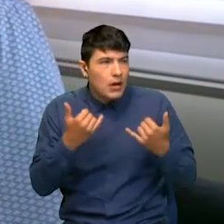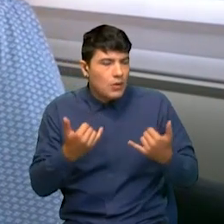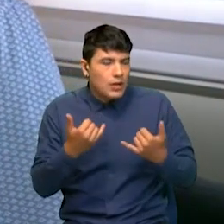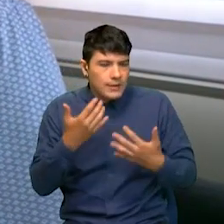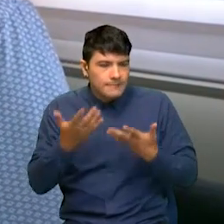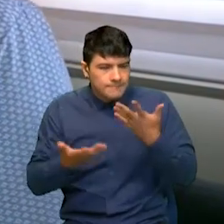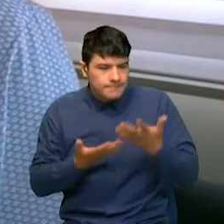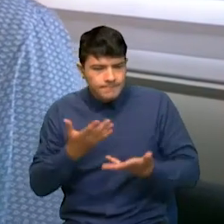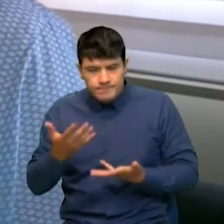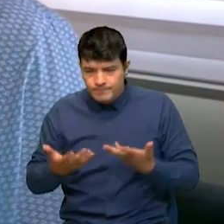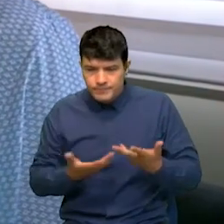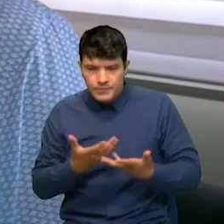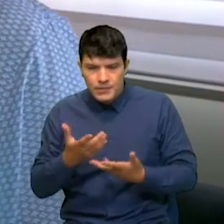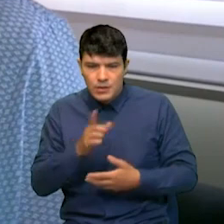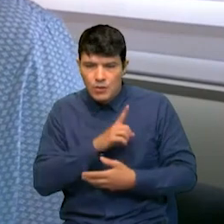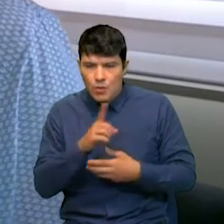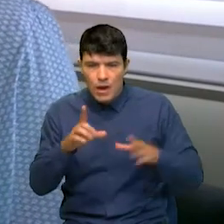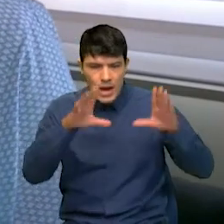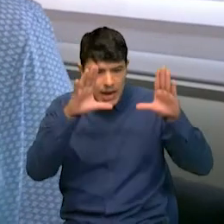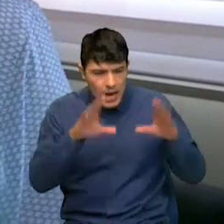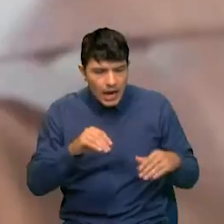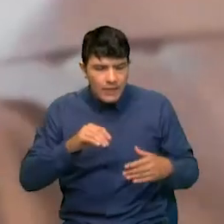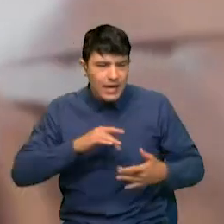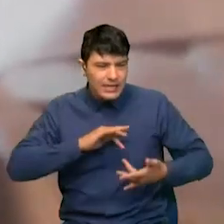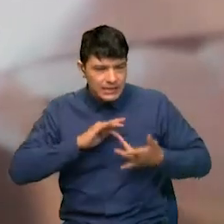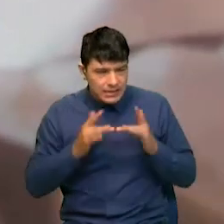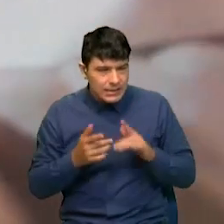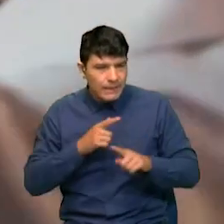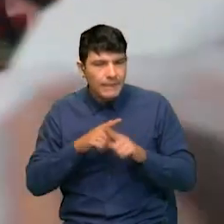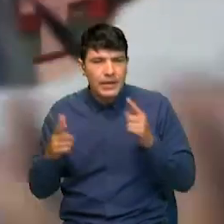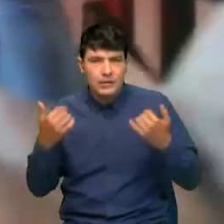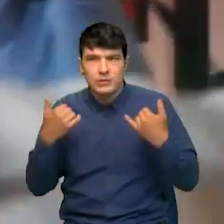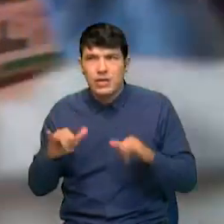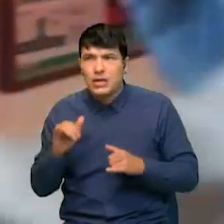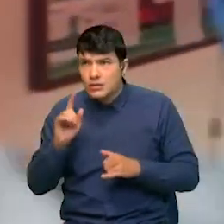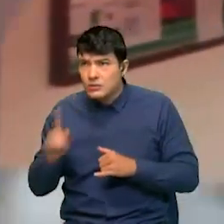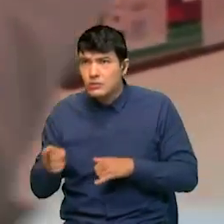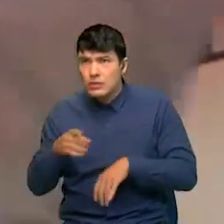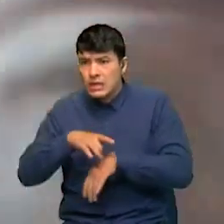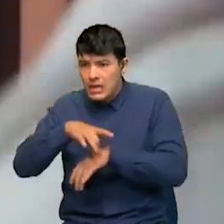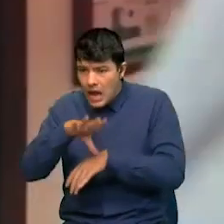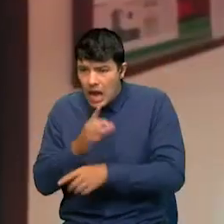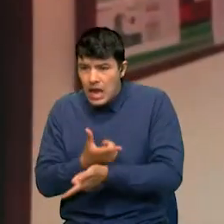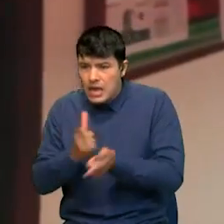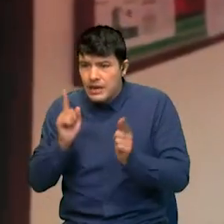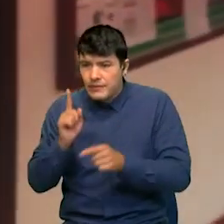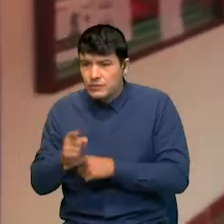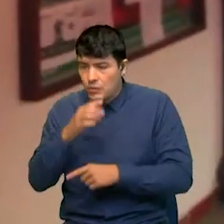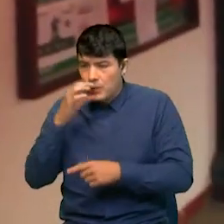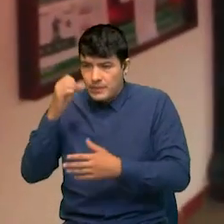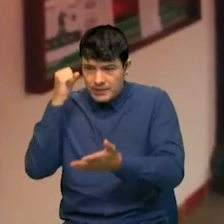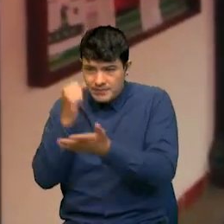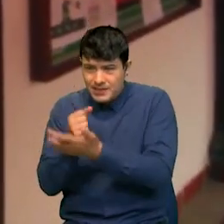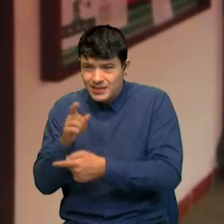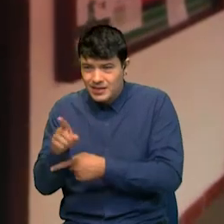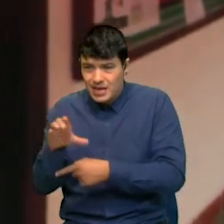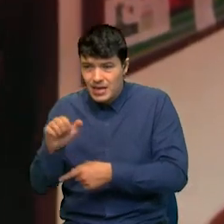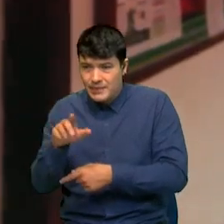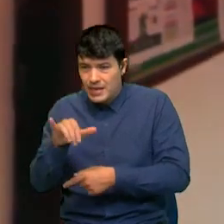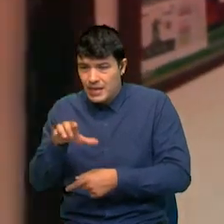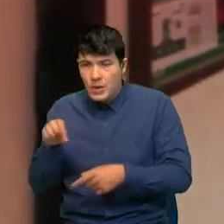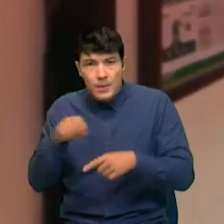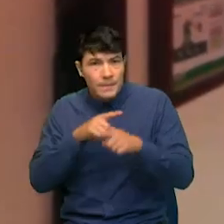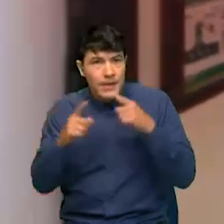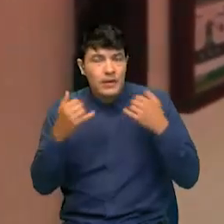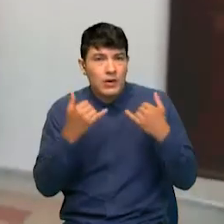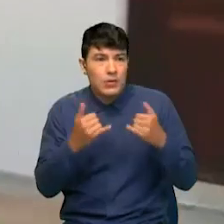dijo no no calma la pena pero que al menos no va a quedar impune el asesinato de camino sin embargo para la